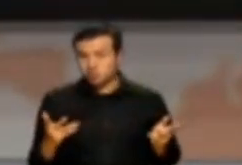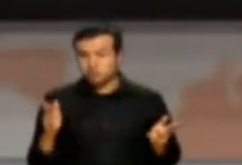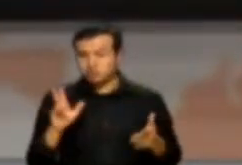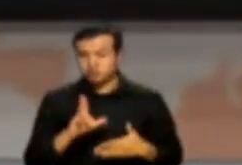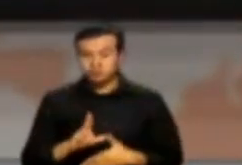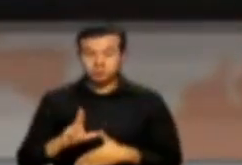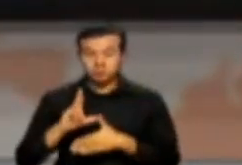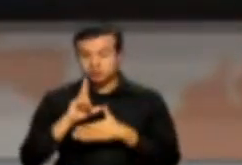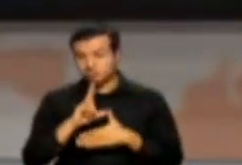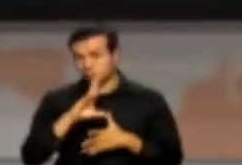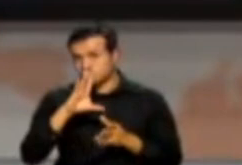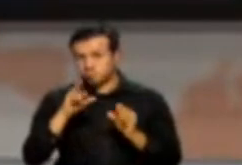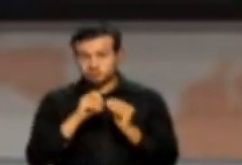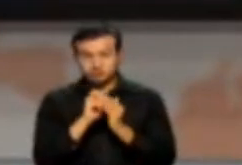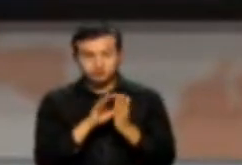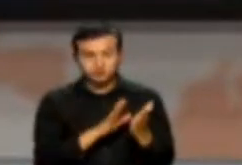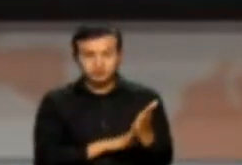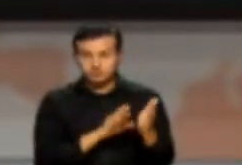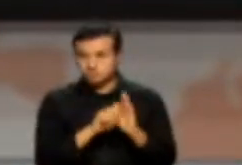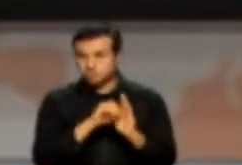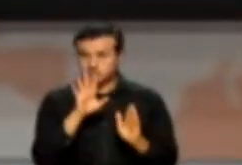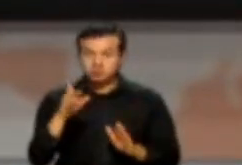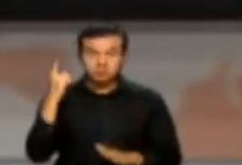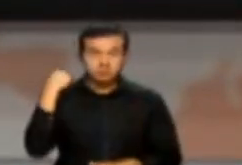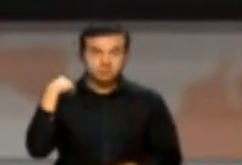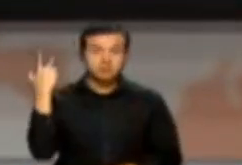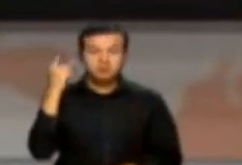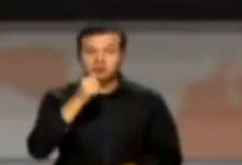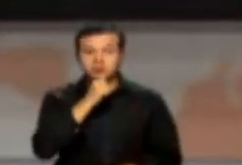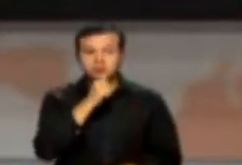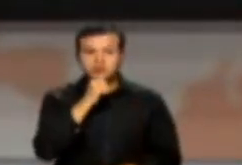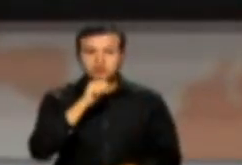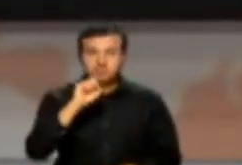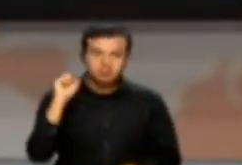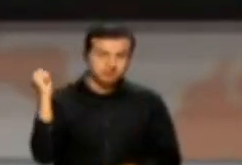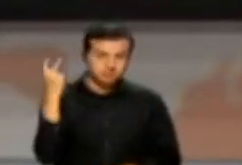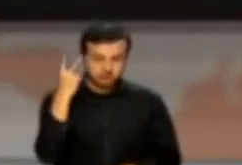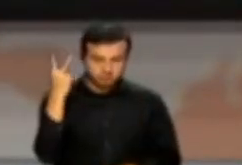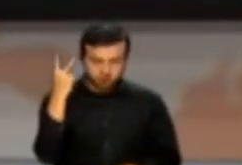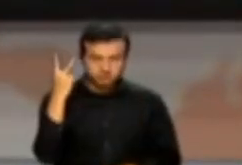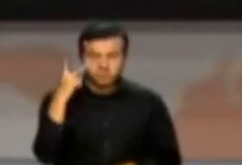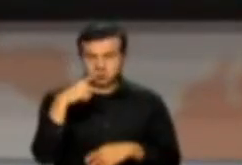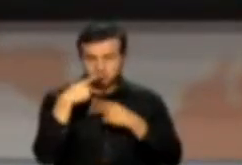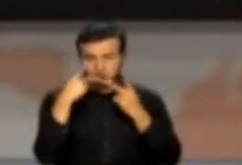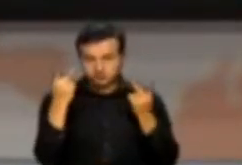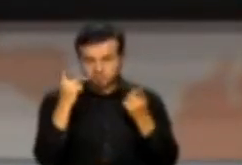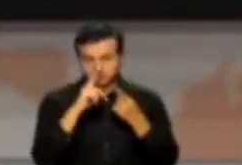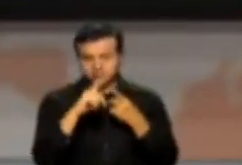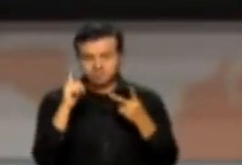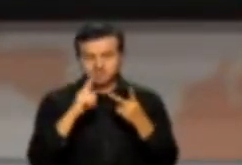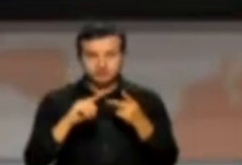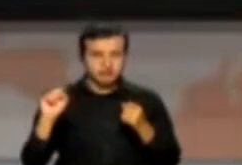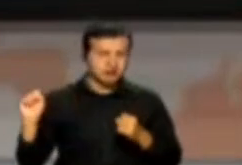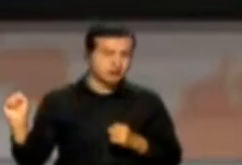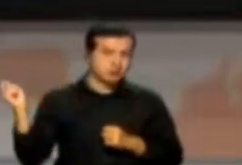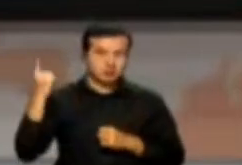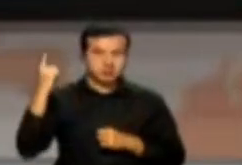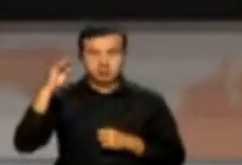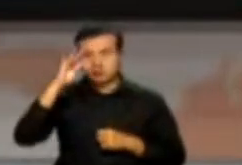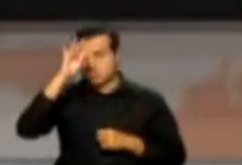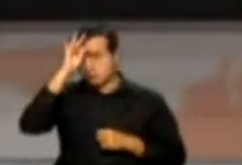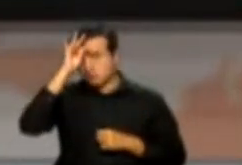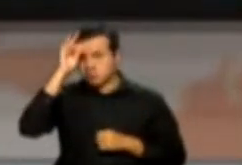latinoamérica todos los programas de trasplante de pulmón se llevan en el sector privado nosotros somos el segundo además somos el primer hospital